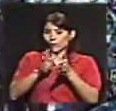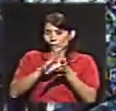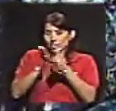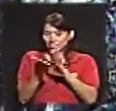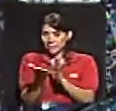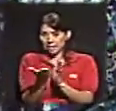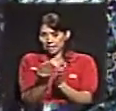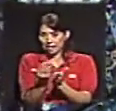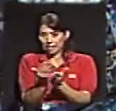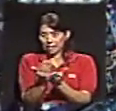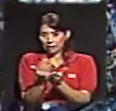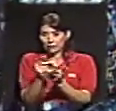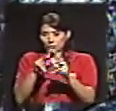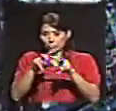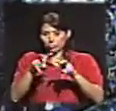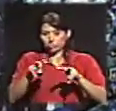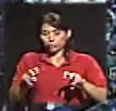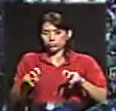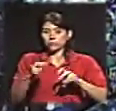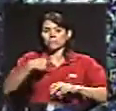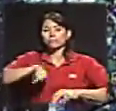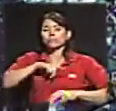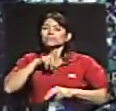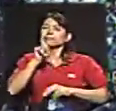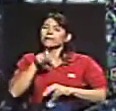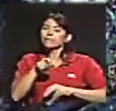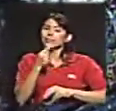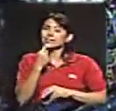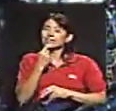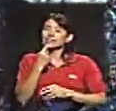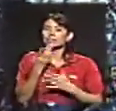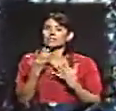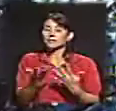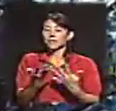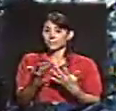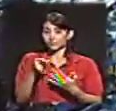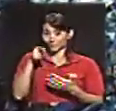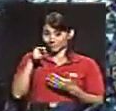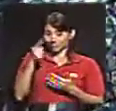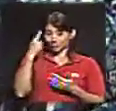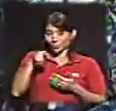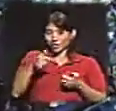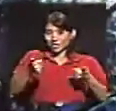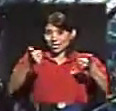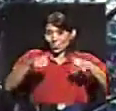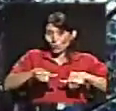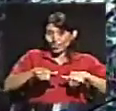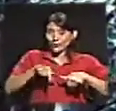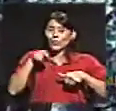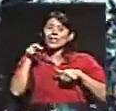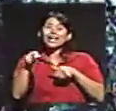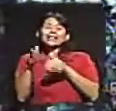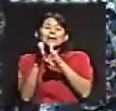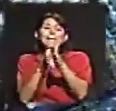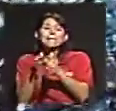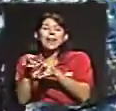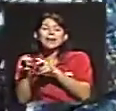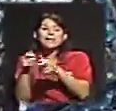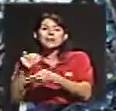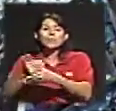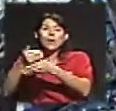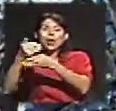que salvar acá es que a razón de ese acuerdo y de ese plan regulador hecho a la medida para